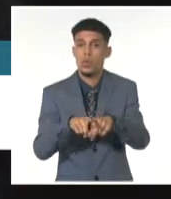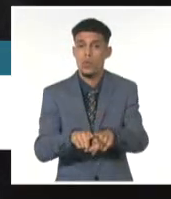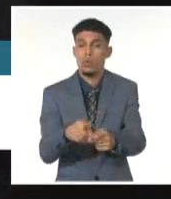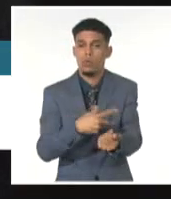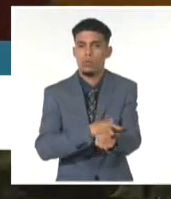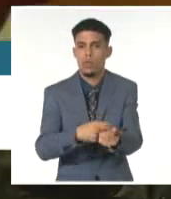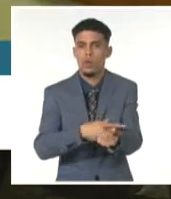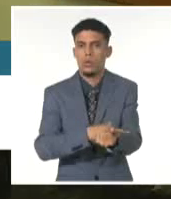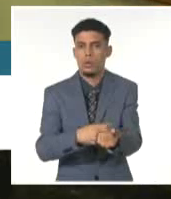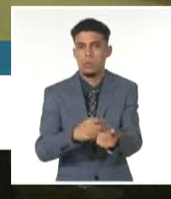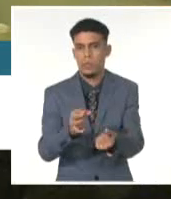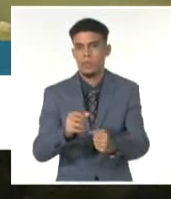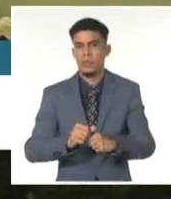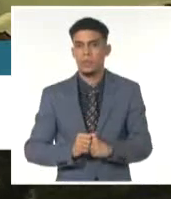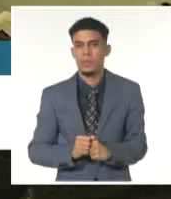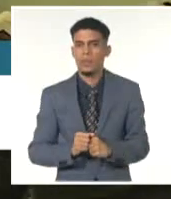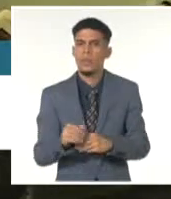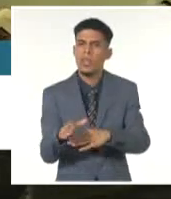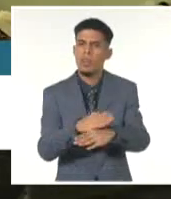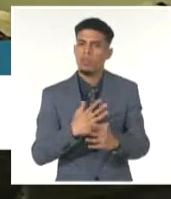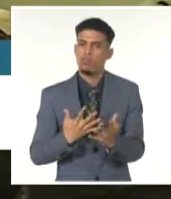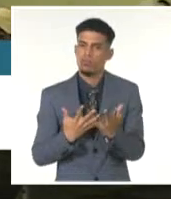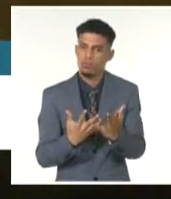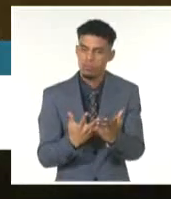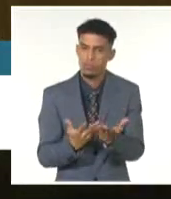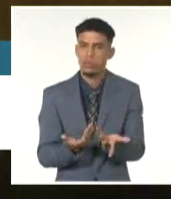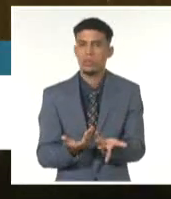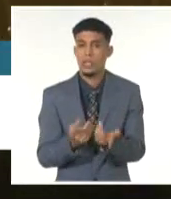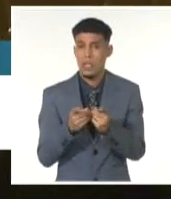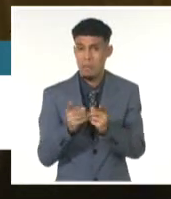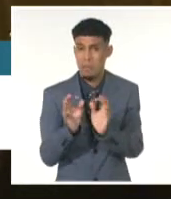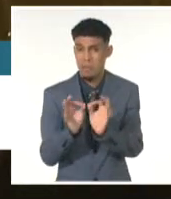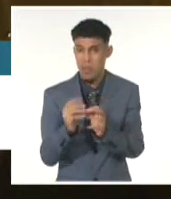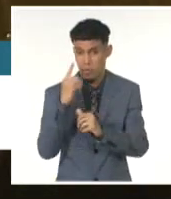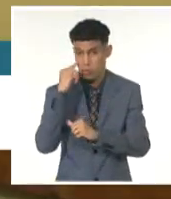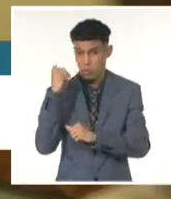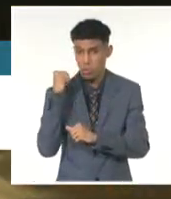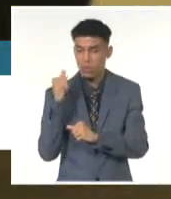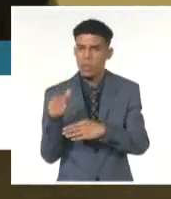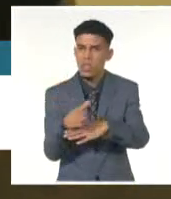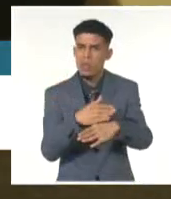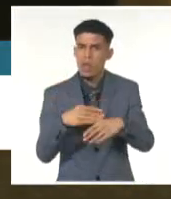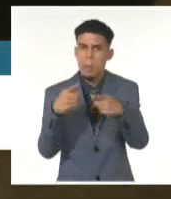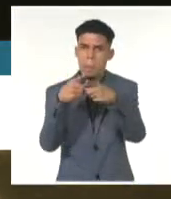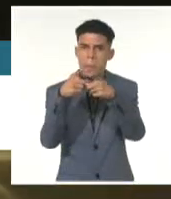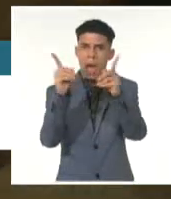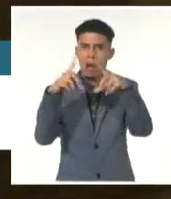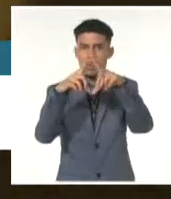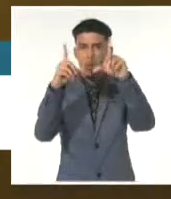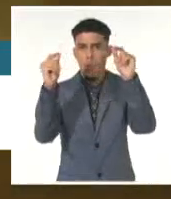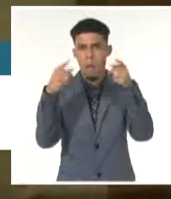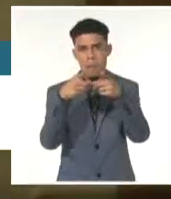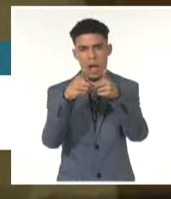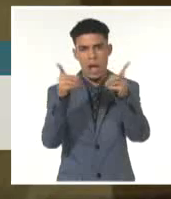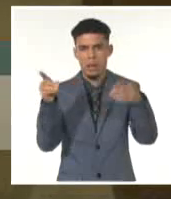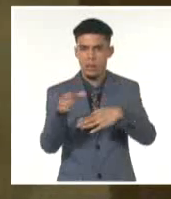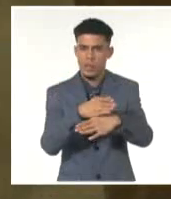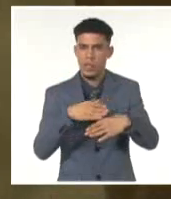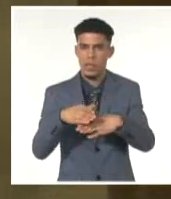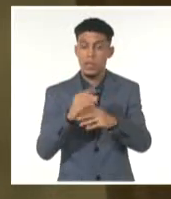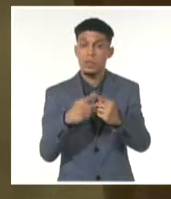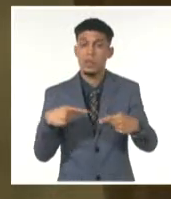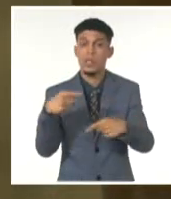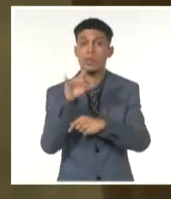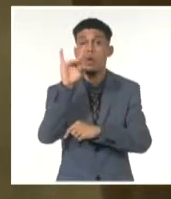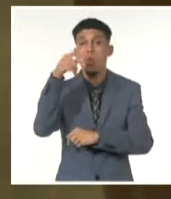donativo. Actitudes solidarias como esta se multiplican en todo el país, entre ellas las de la Unión